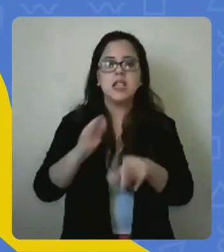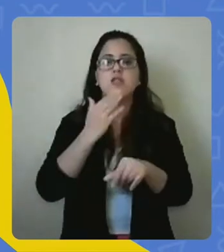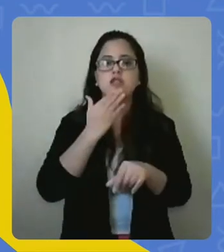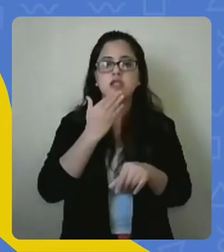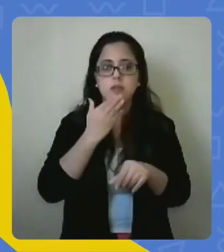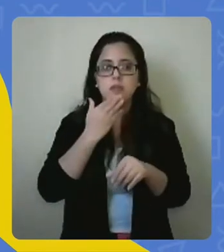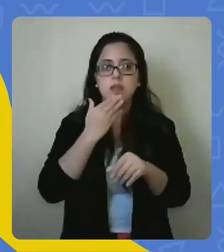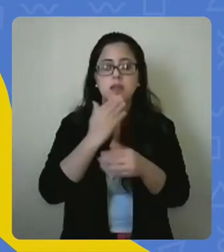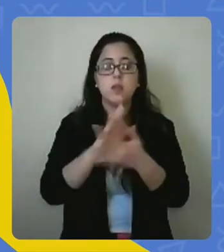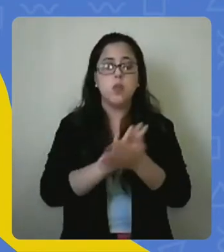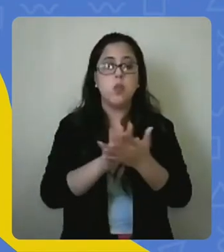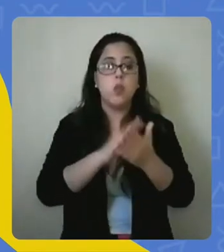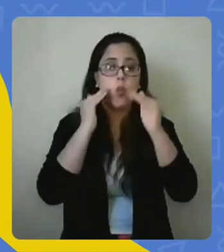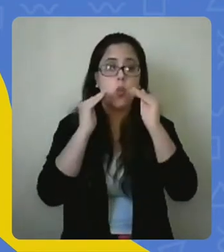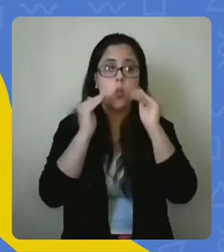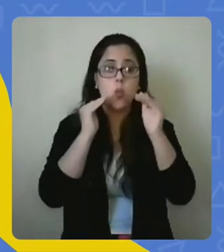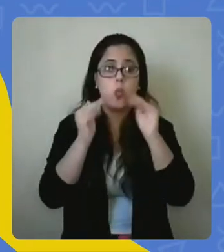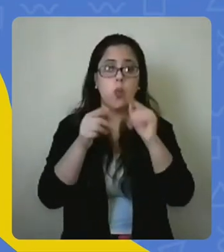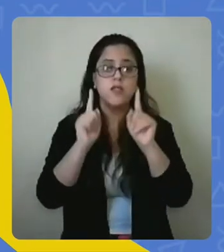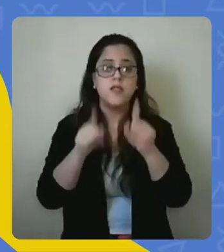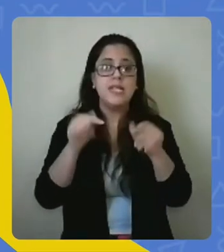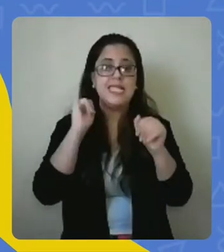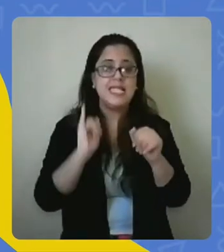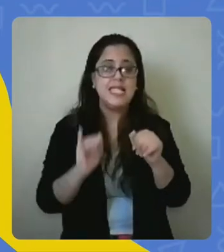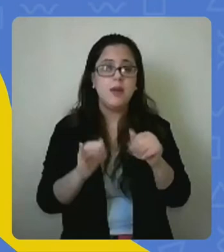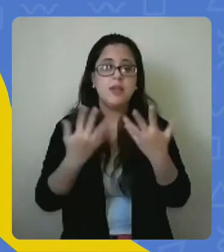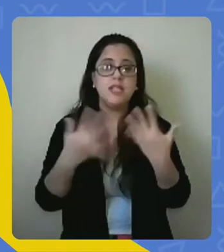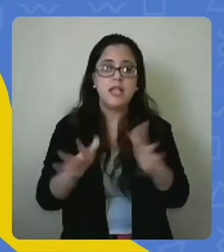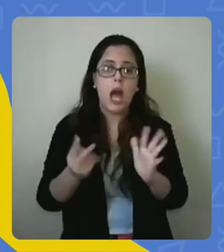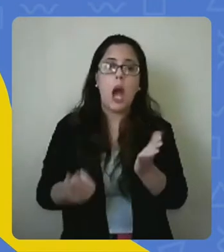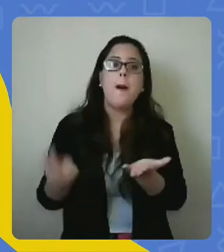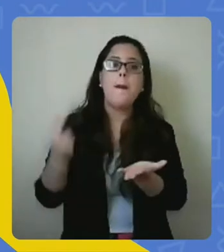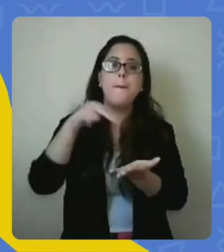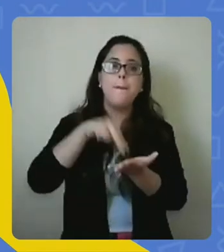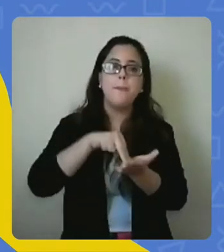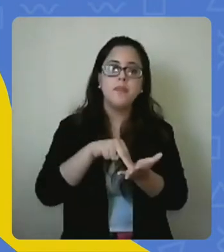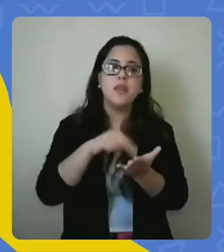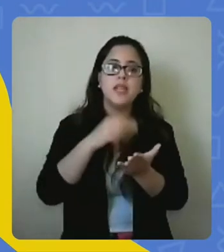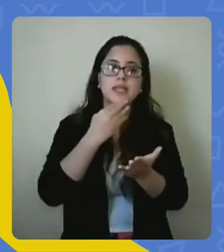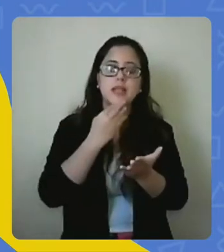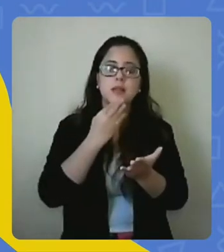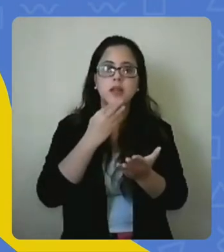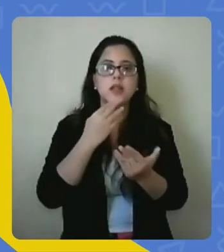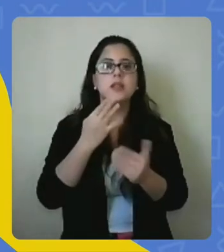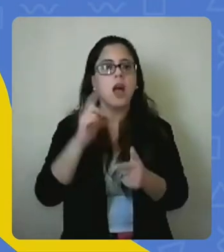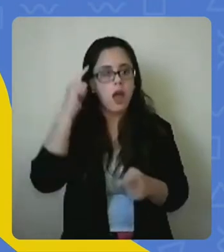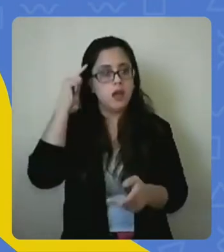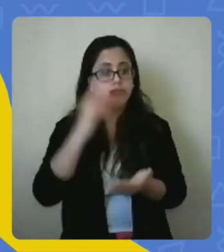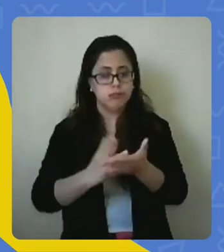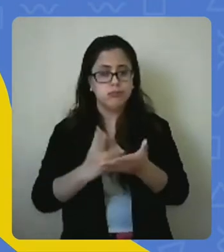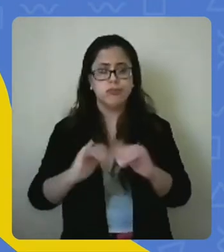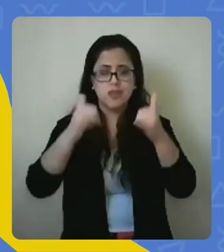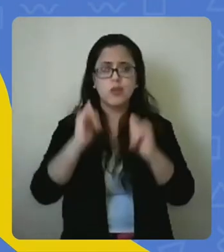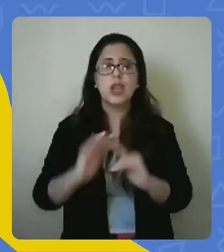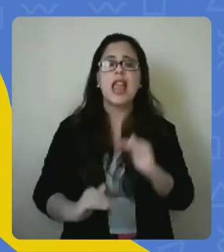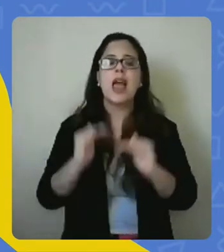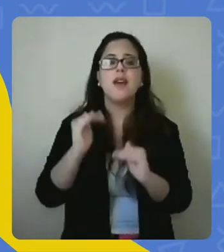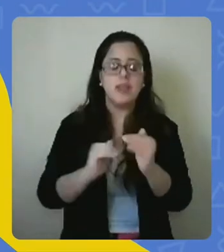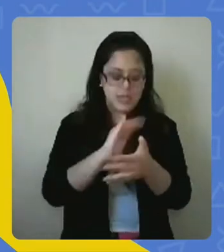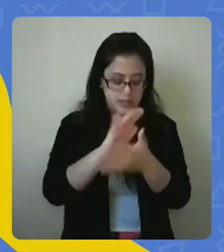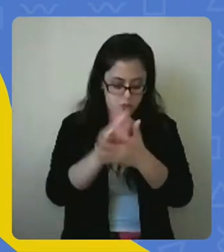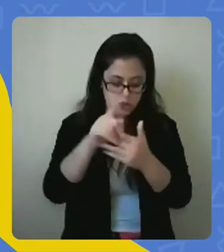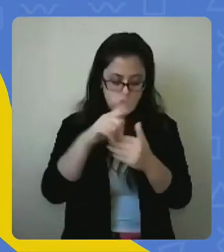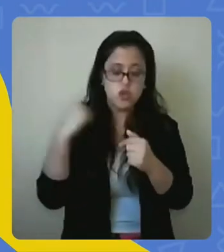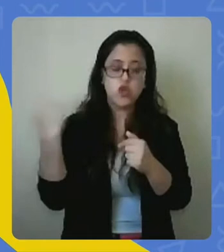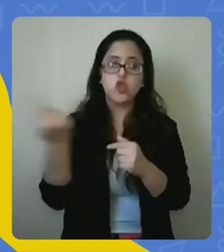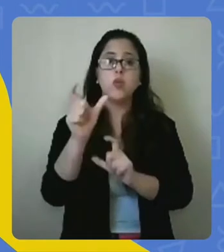tienen que estar presentes y tienen que poder decidir en su juego, ¿no? Muchas veces nos pasa como adultos que cuando jugamos